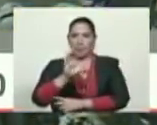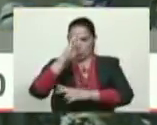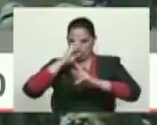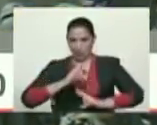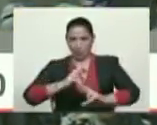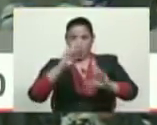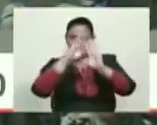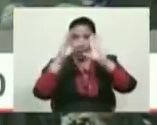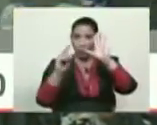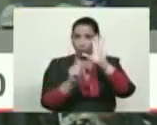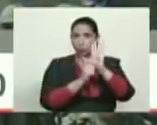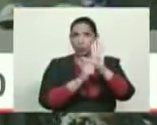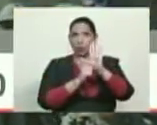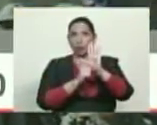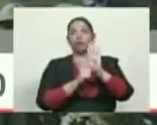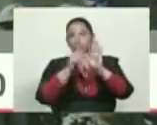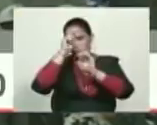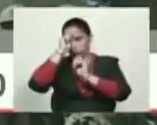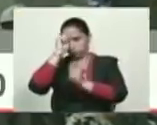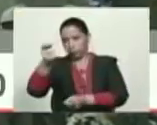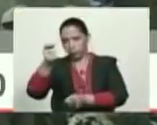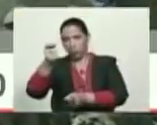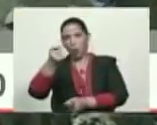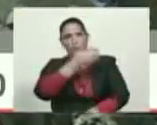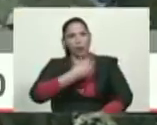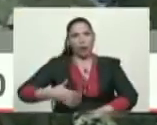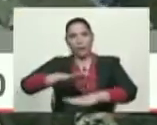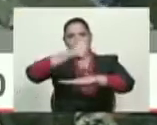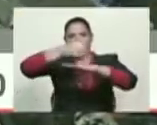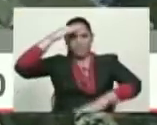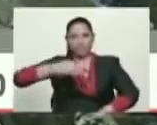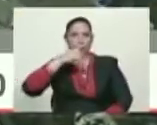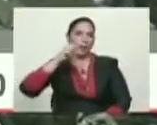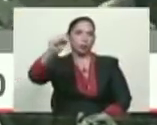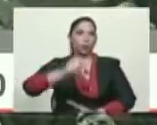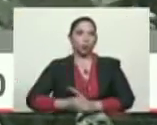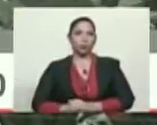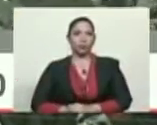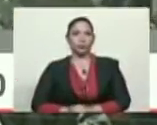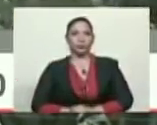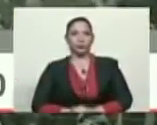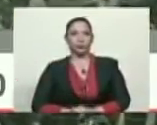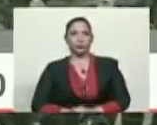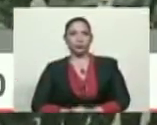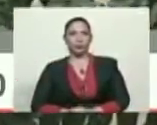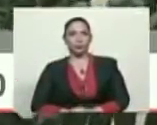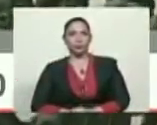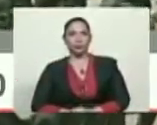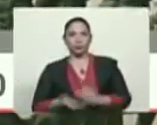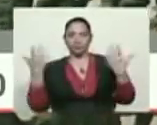a la Constitución y reconocimiento al comandante en jefe, Nicolás Maduro.